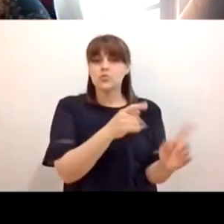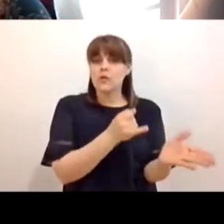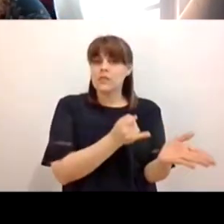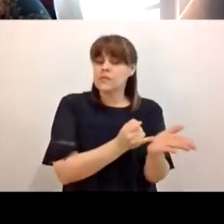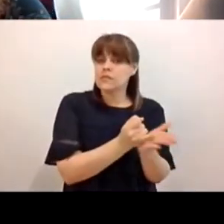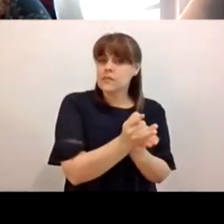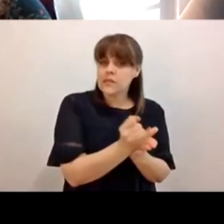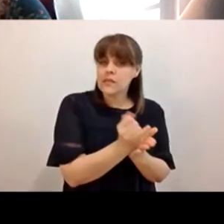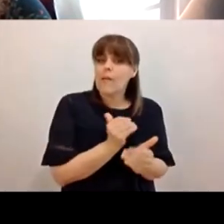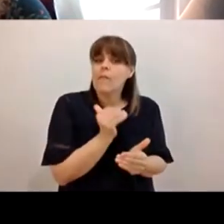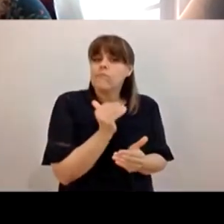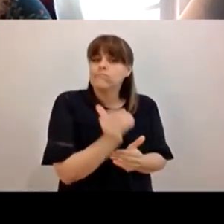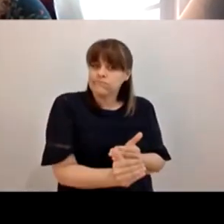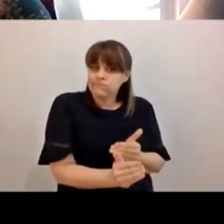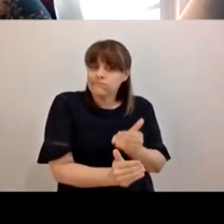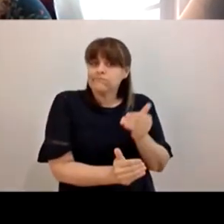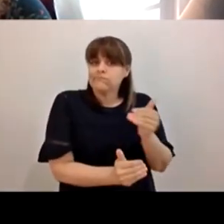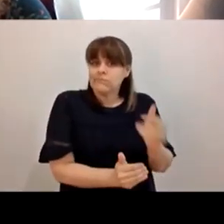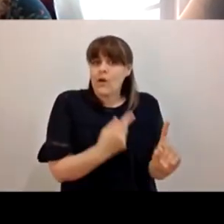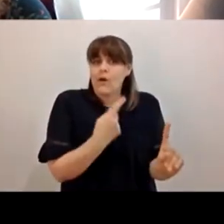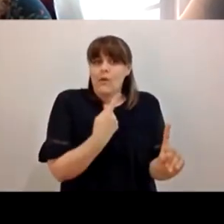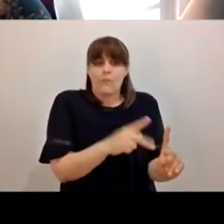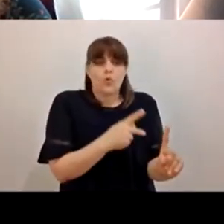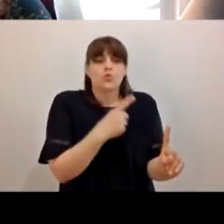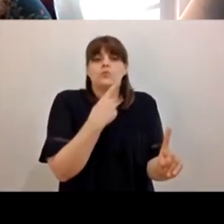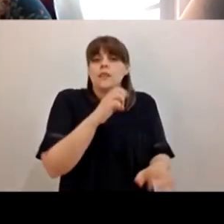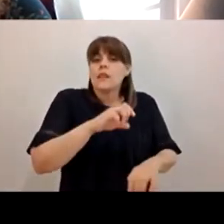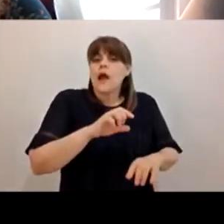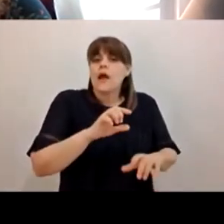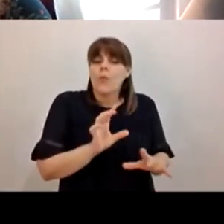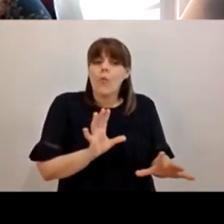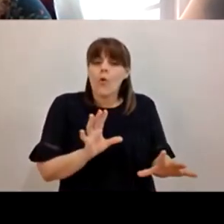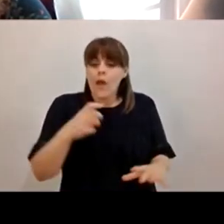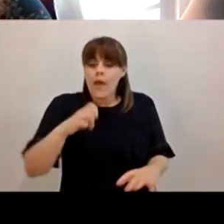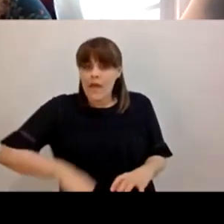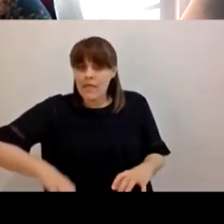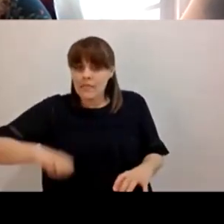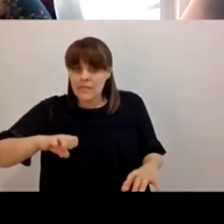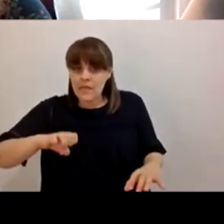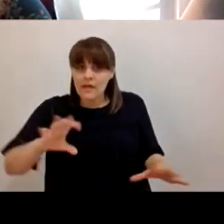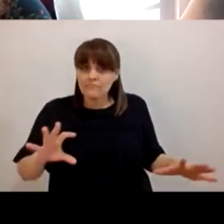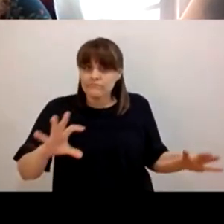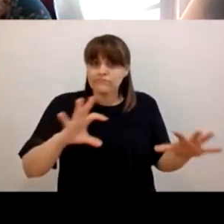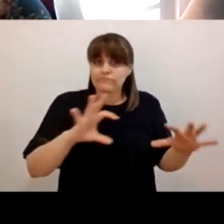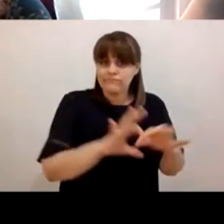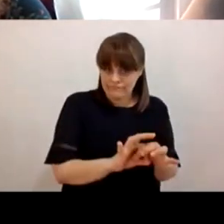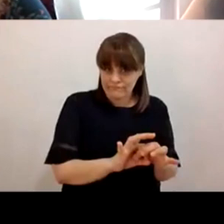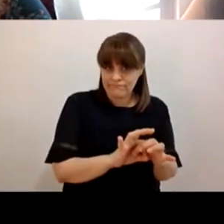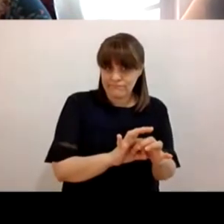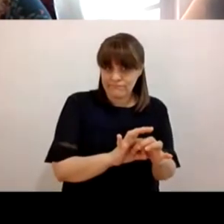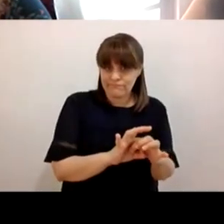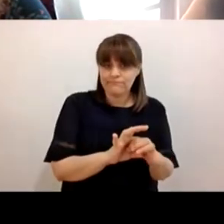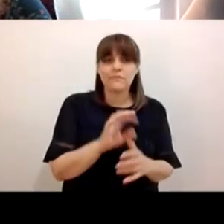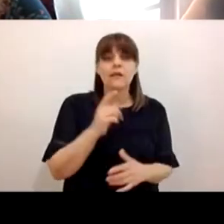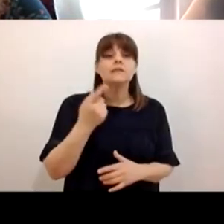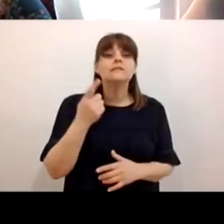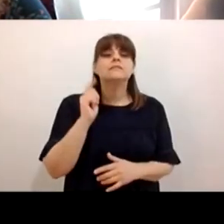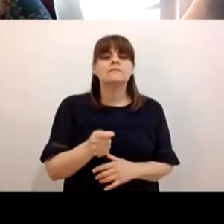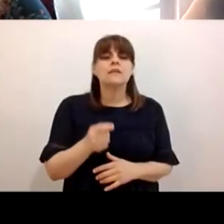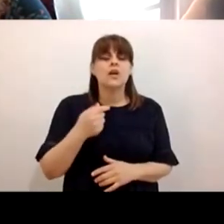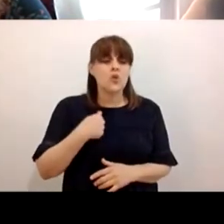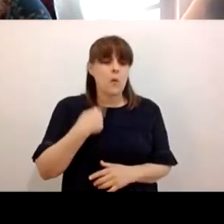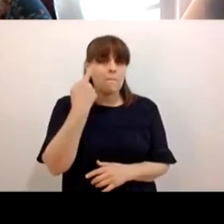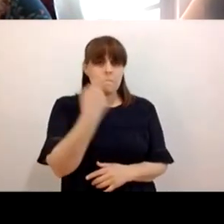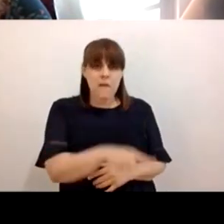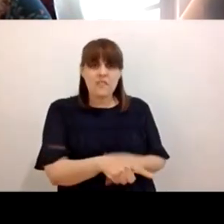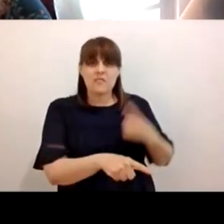proceso en el que está de acuerdo a la edad que tiene eso no significa que yo le voy a estar dando instrucciones todo